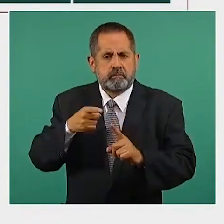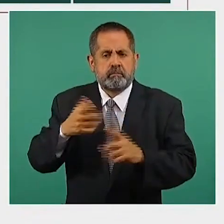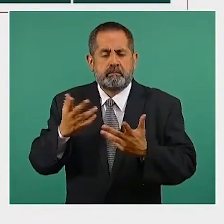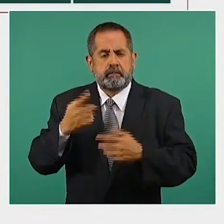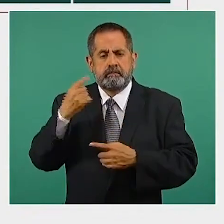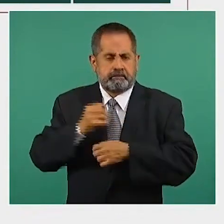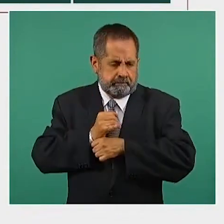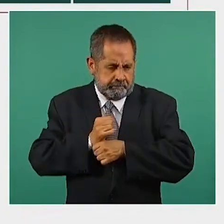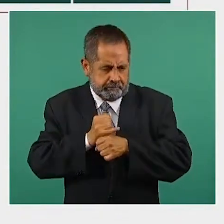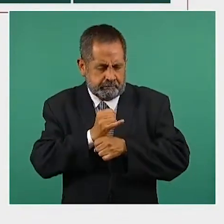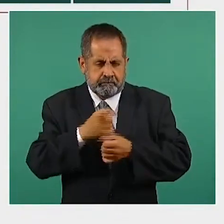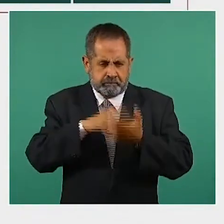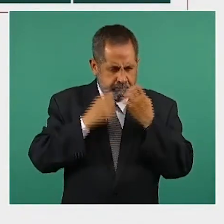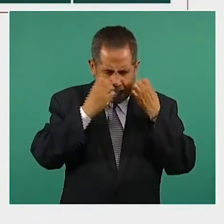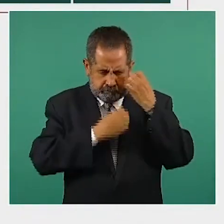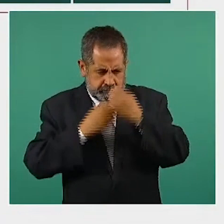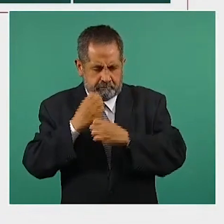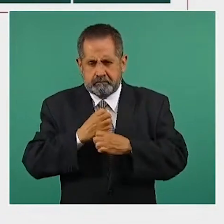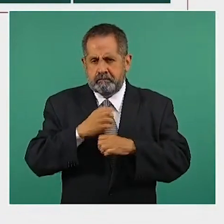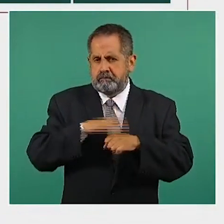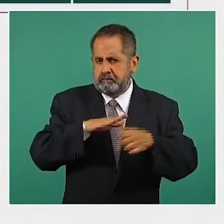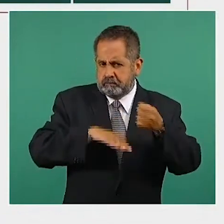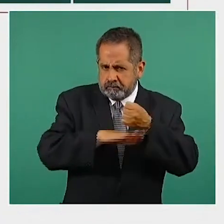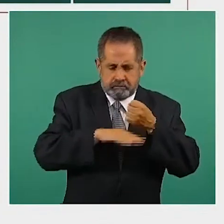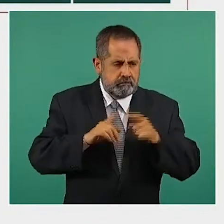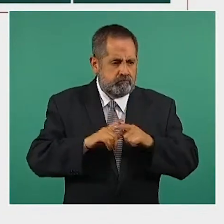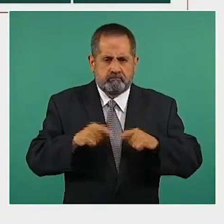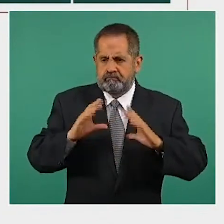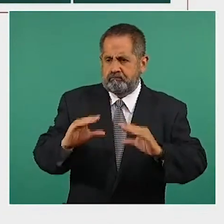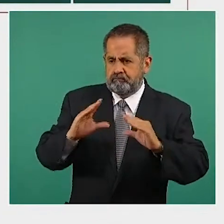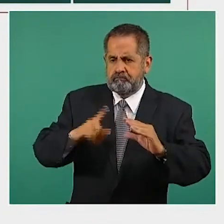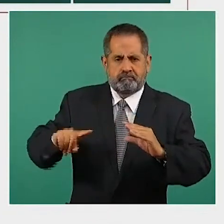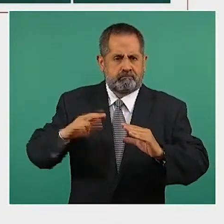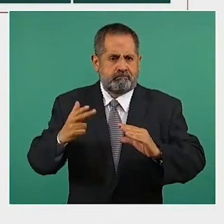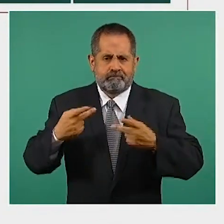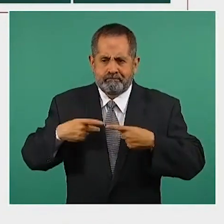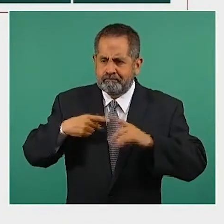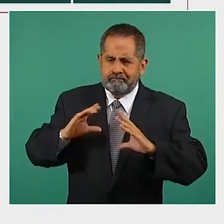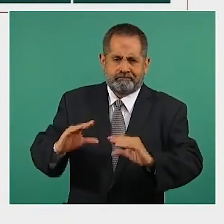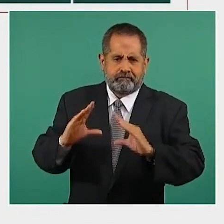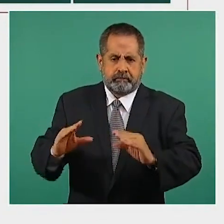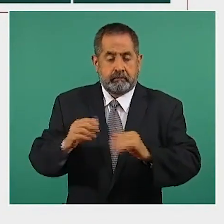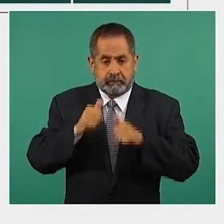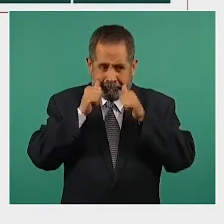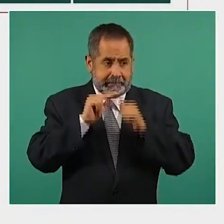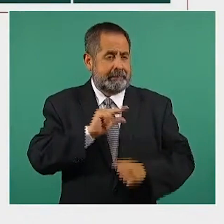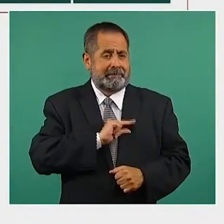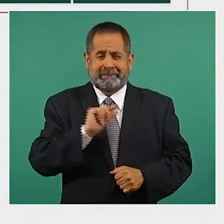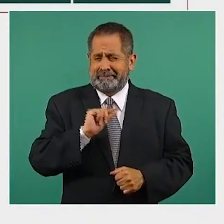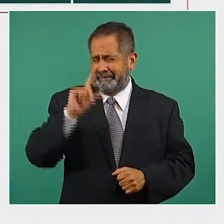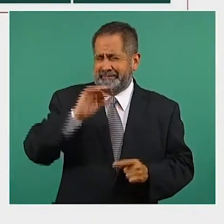la investigación clínica y de ciencia básica, la formación de recursos humanos y la atención médica